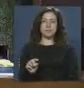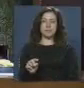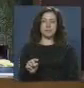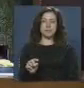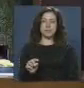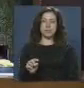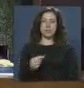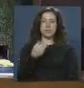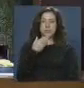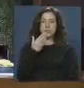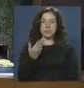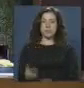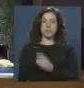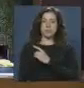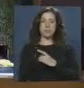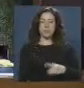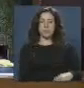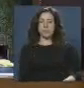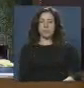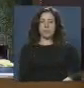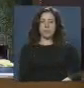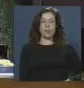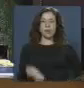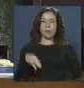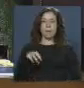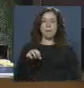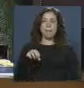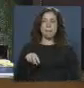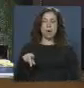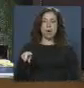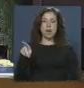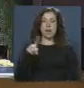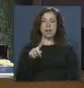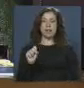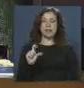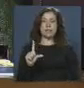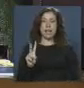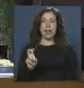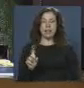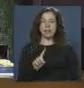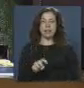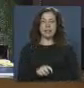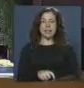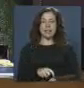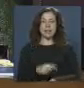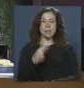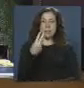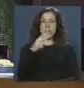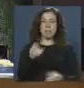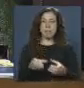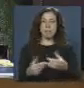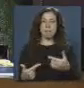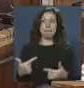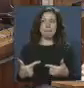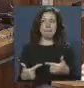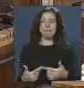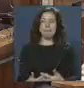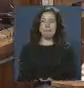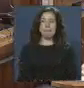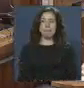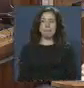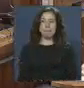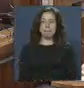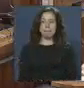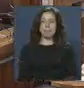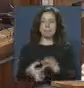tiene la palabra el diputado y doctor Manuel Monsalve por el tiempo que le corresponde a su bancada.